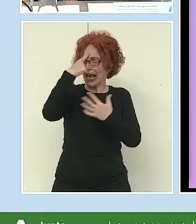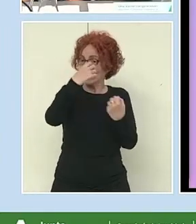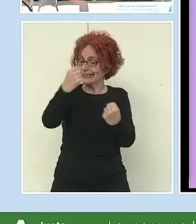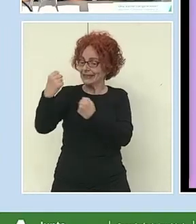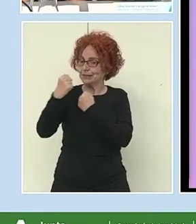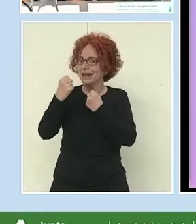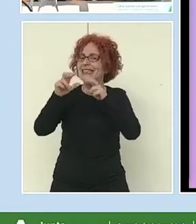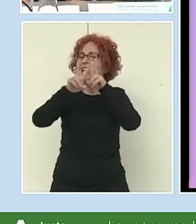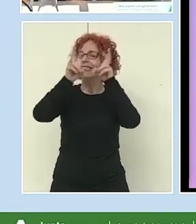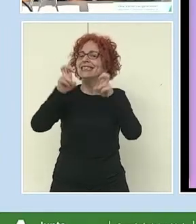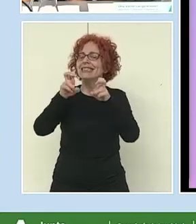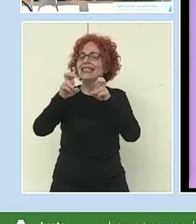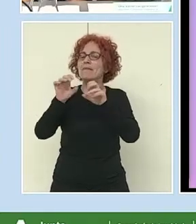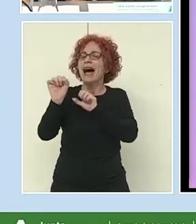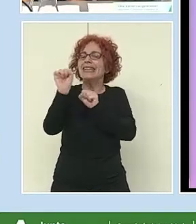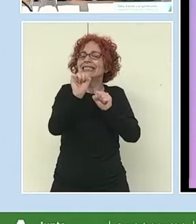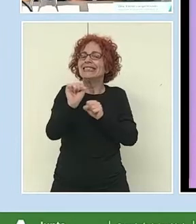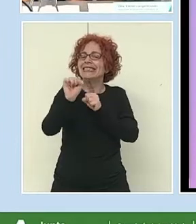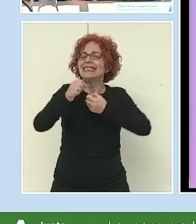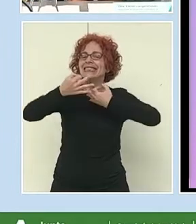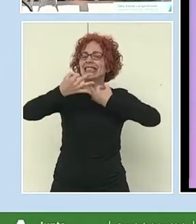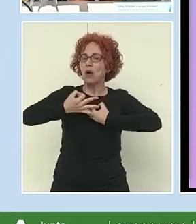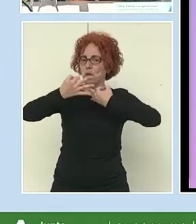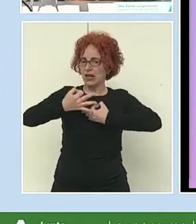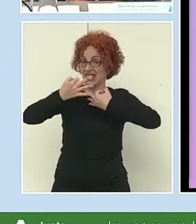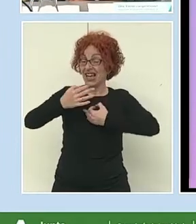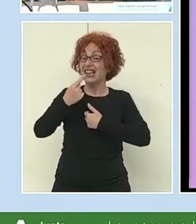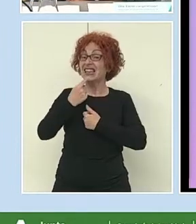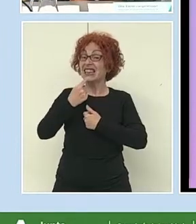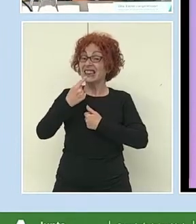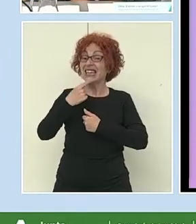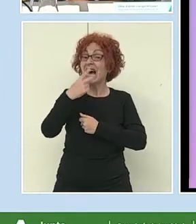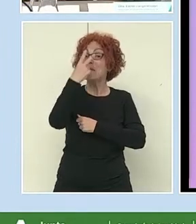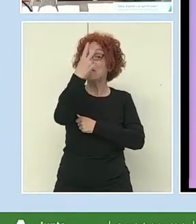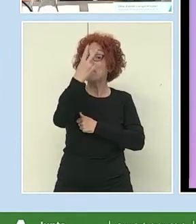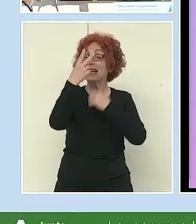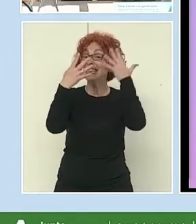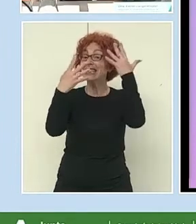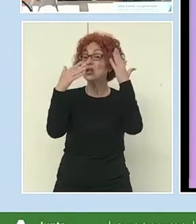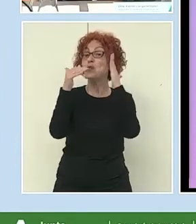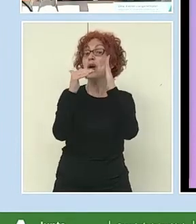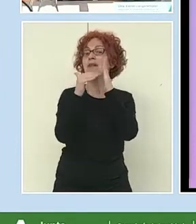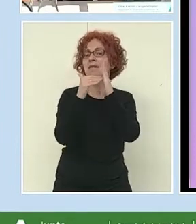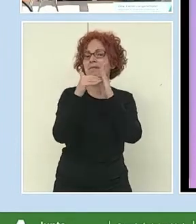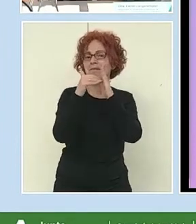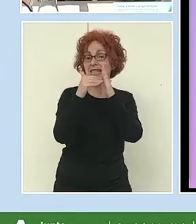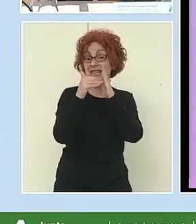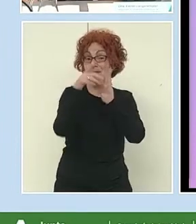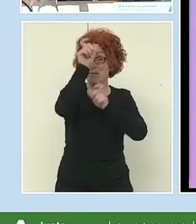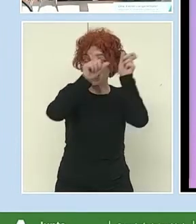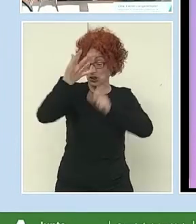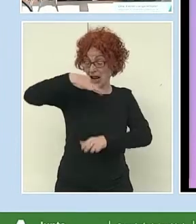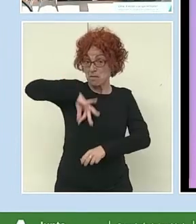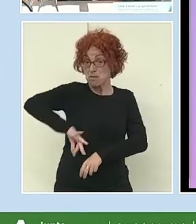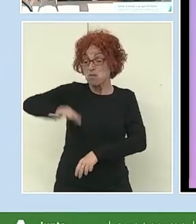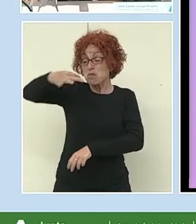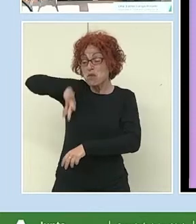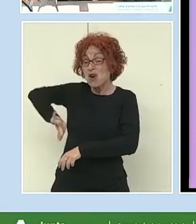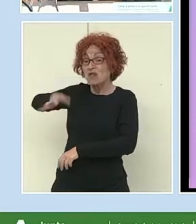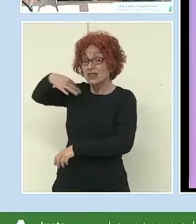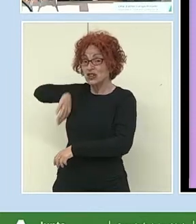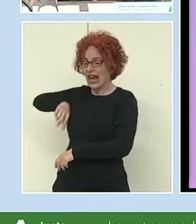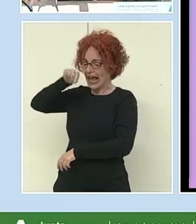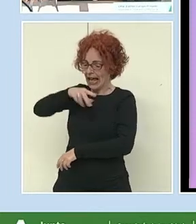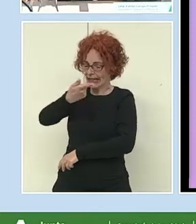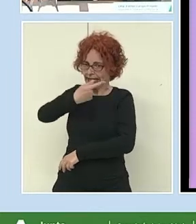2021, se preveía que se iban a necesitar un total de 29.000 profesionales formados en ciberseguridad solo en España